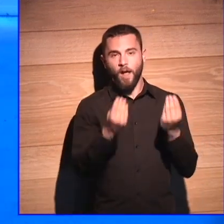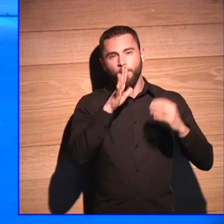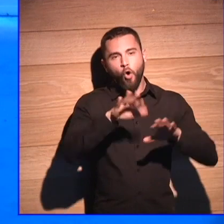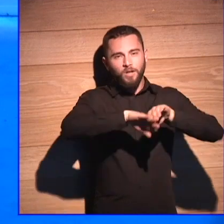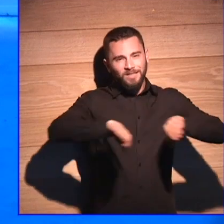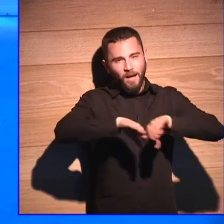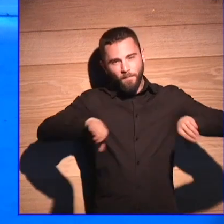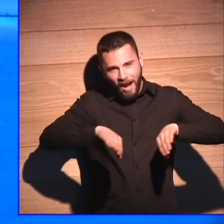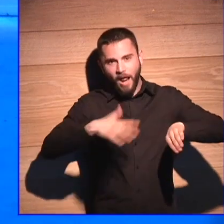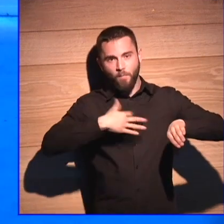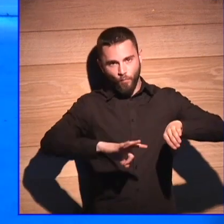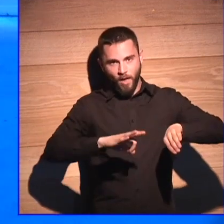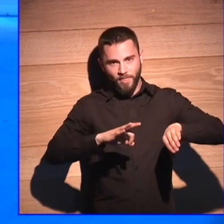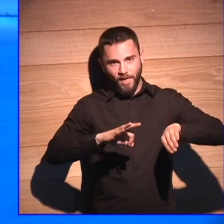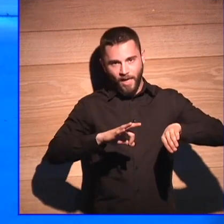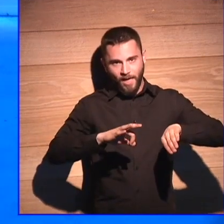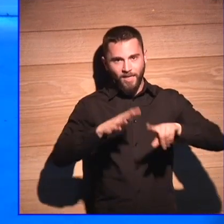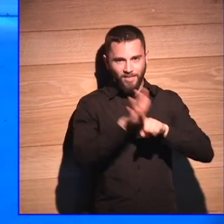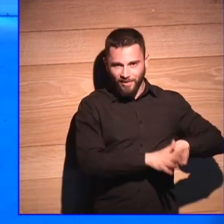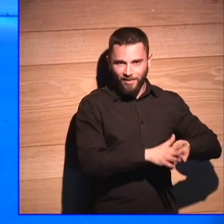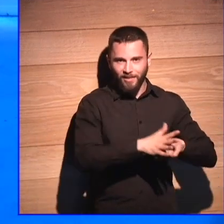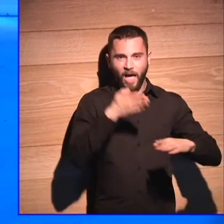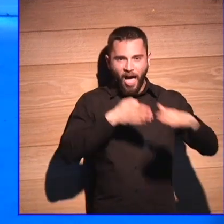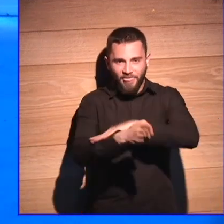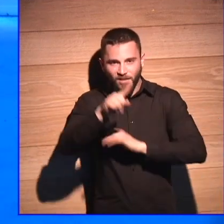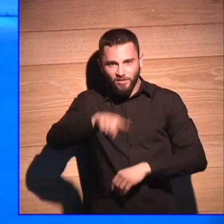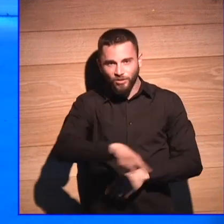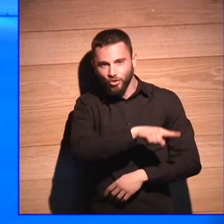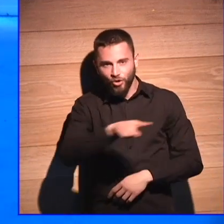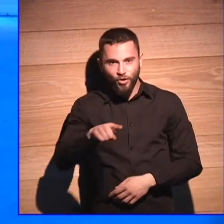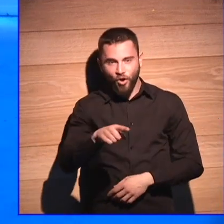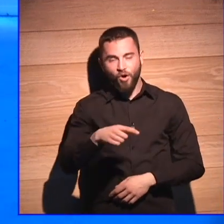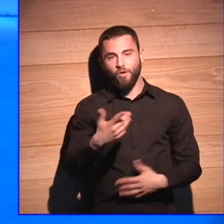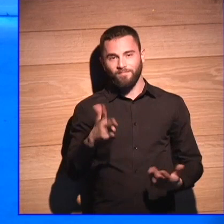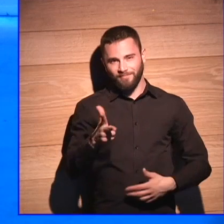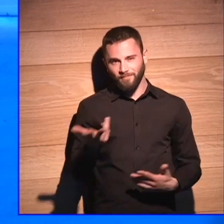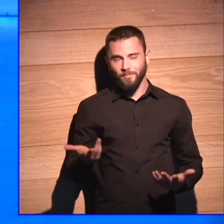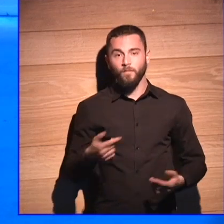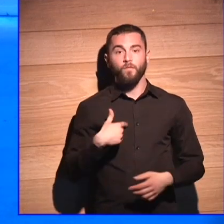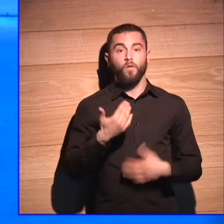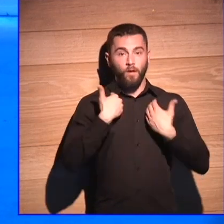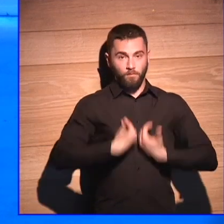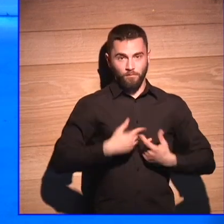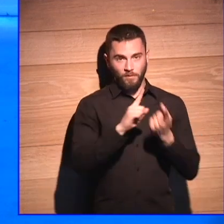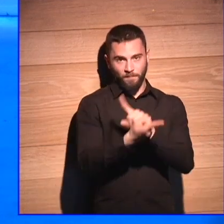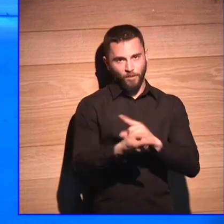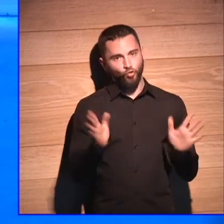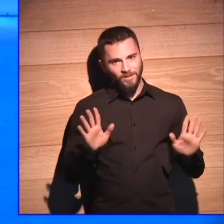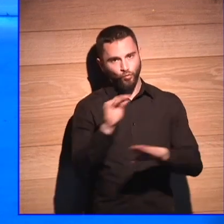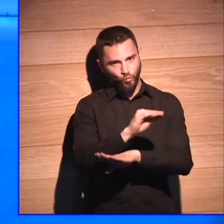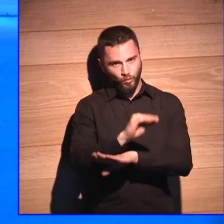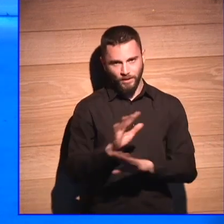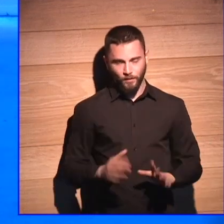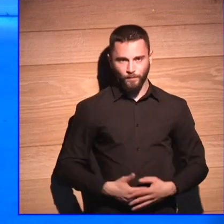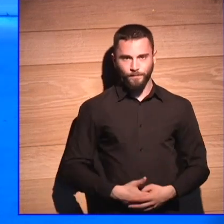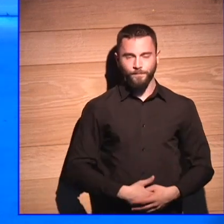tendrán acceso, otros no, etc. Y además nos cambiará la biología, con lo cual hay que ir con cuidado.